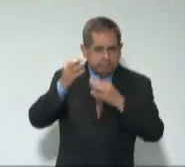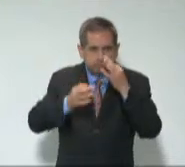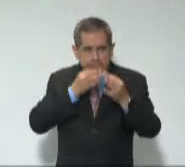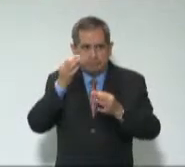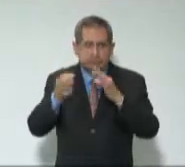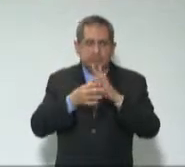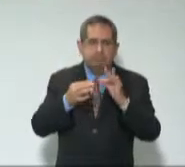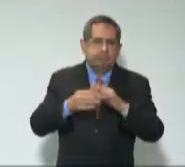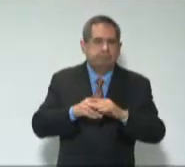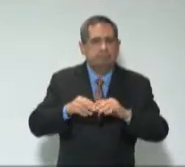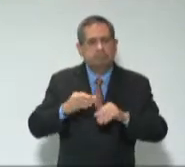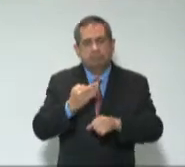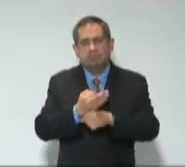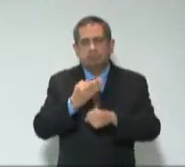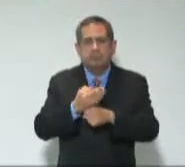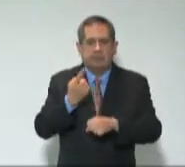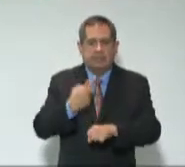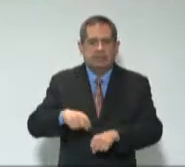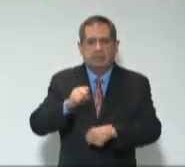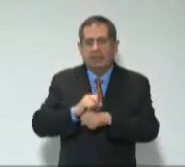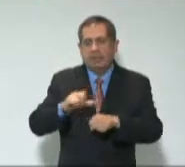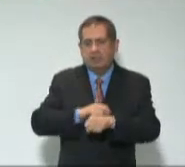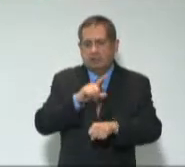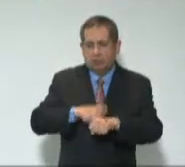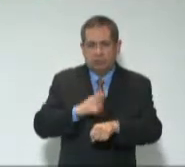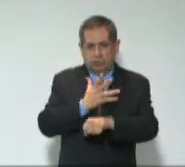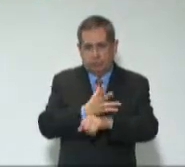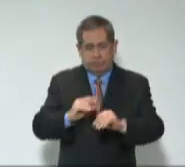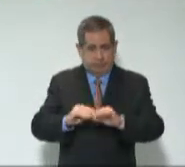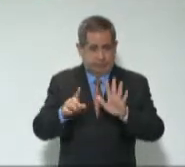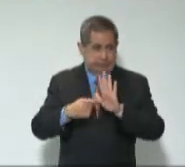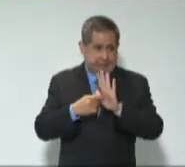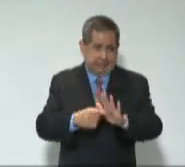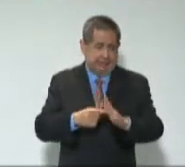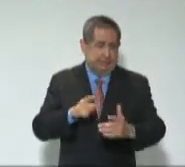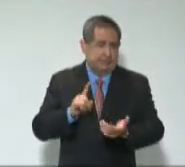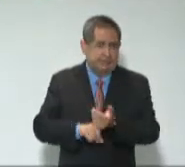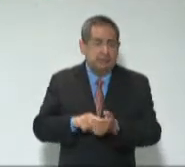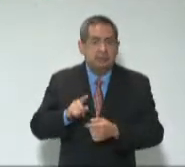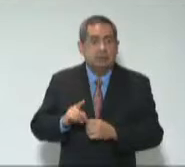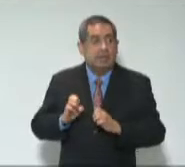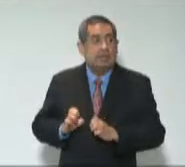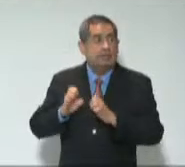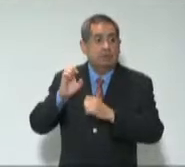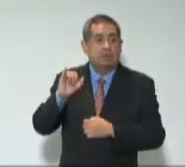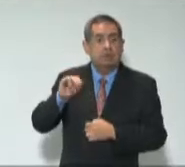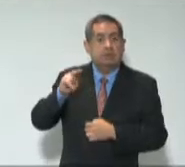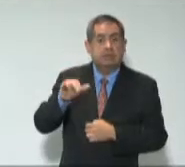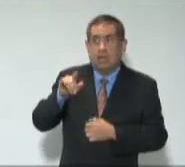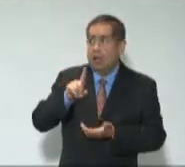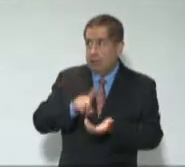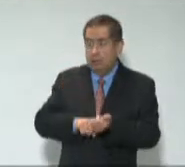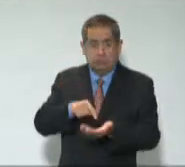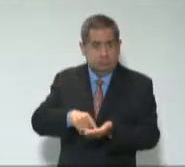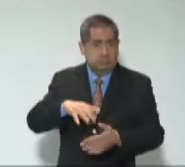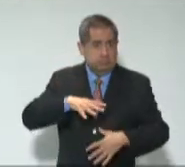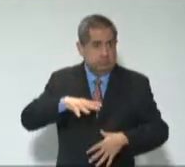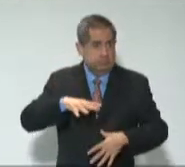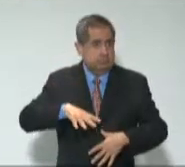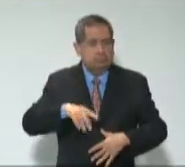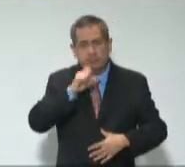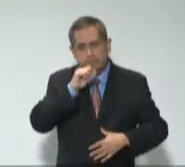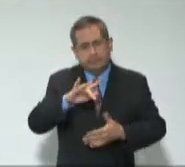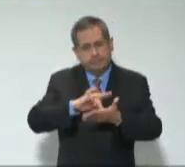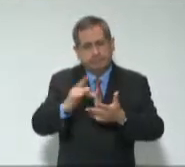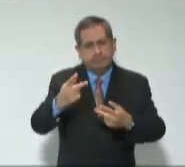paneles de esta semana Nacional de transparencia estamos desde el edificio del inay y agradecemos a las personas que nos están